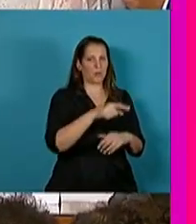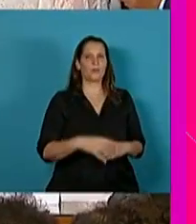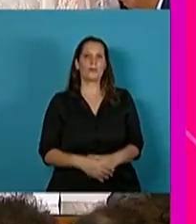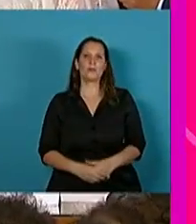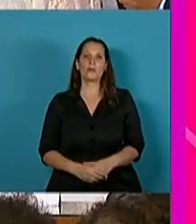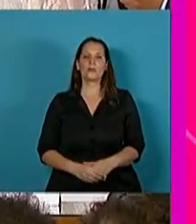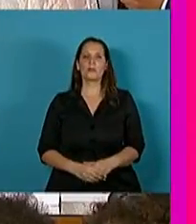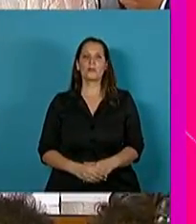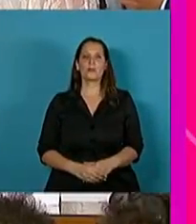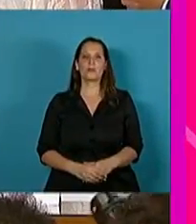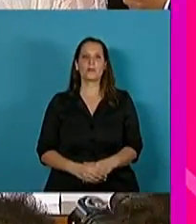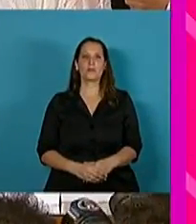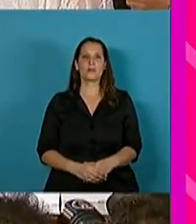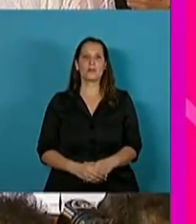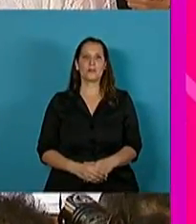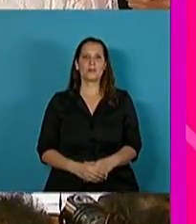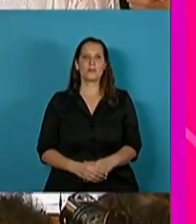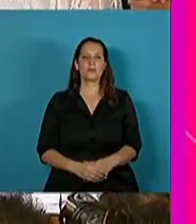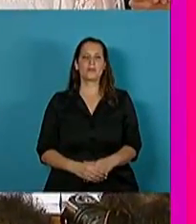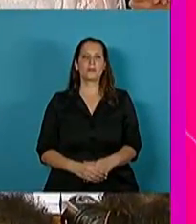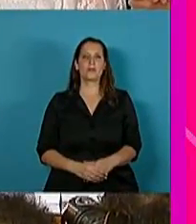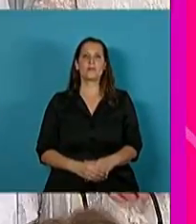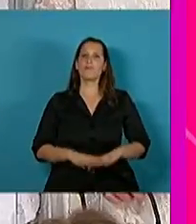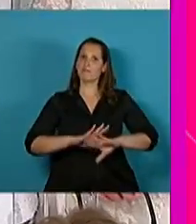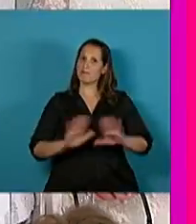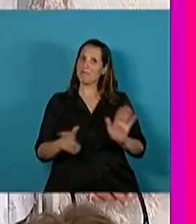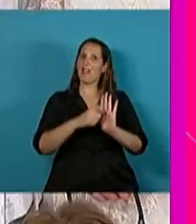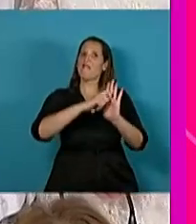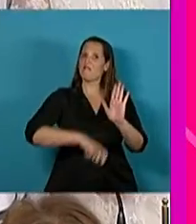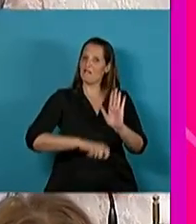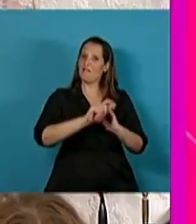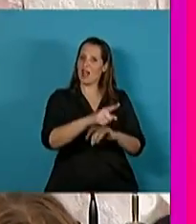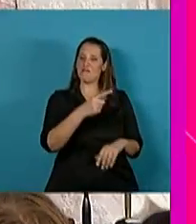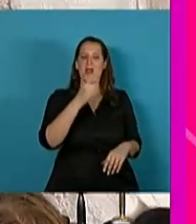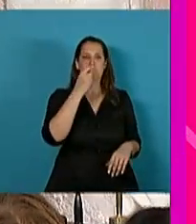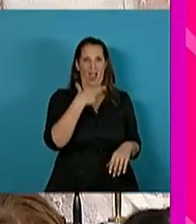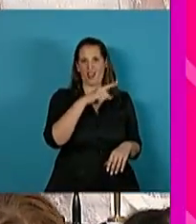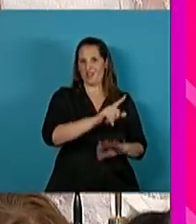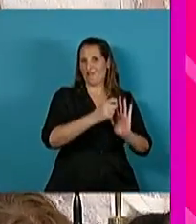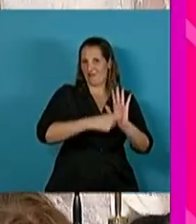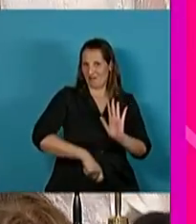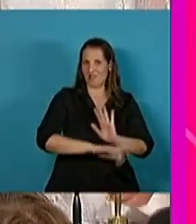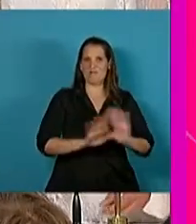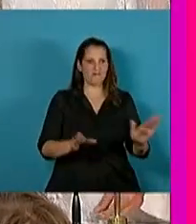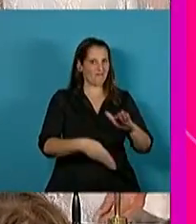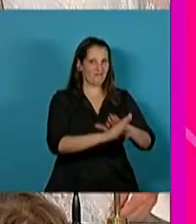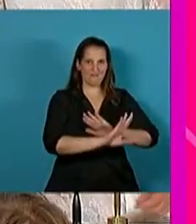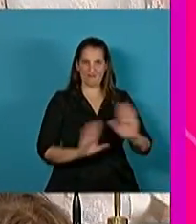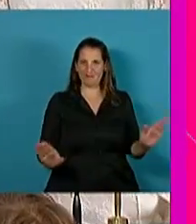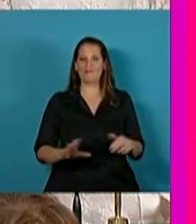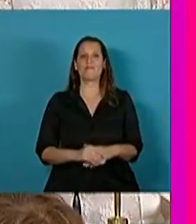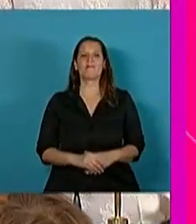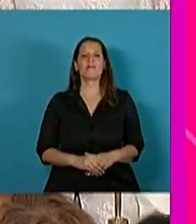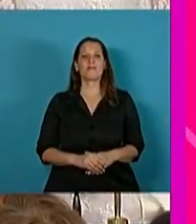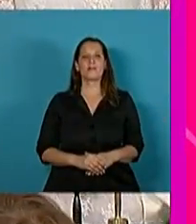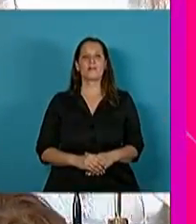vicepresidenta me pareció un buen gesto. Viste como una previa con lo de Luján. El estar juntos, charlando, compartiendo el vaso, haciéndose bromas, fue como una previa para mí. Pero me parece que